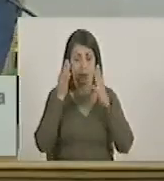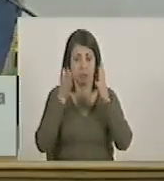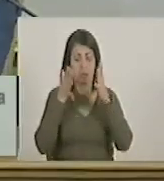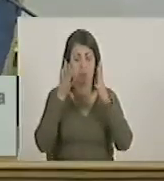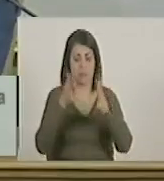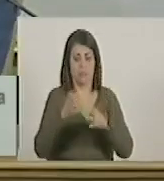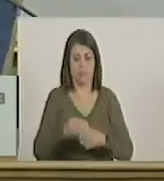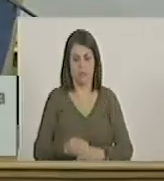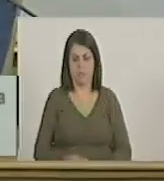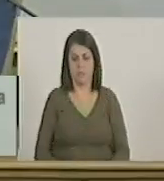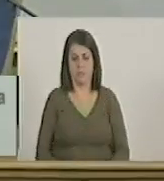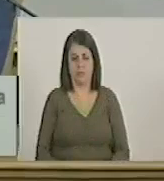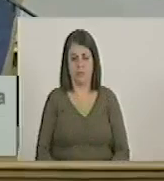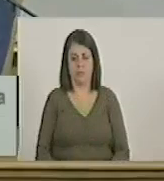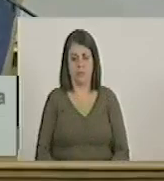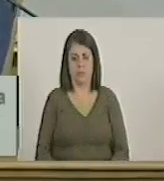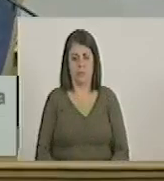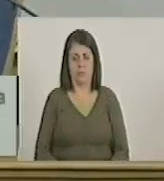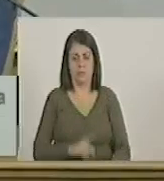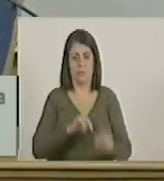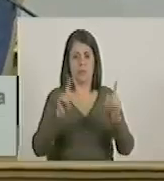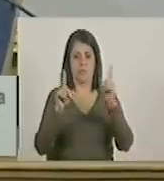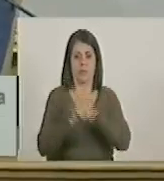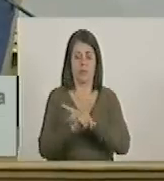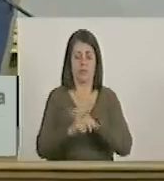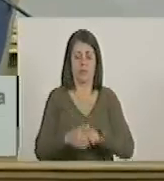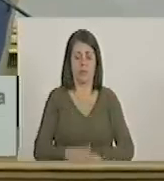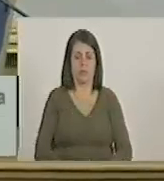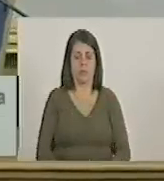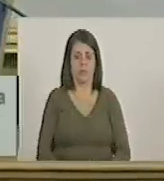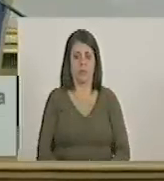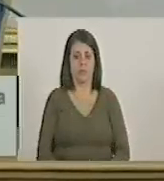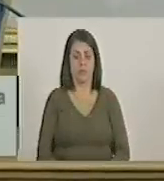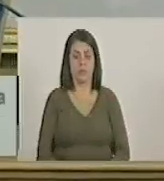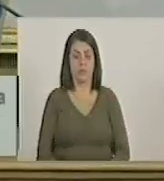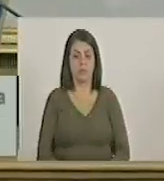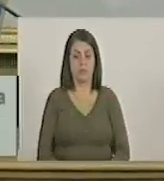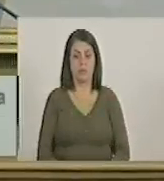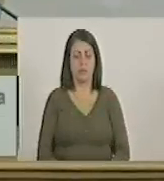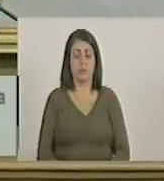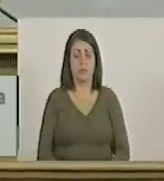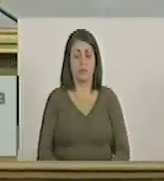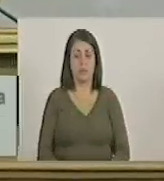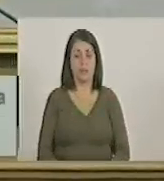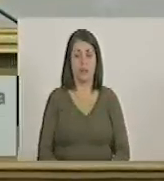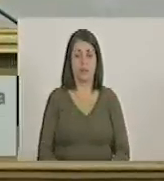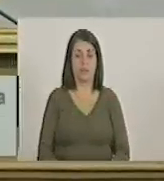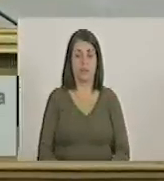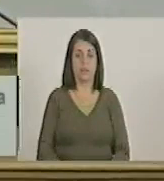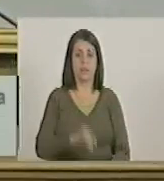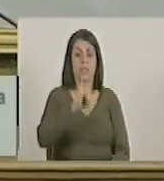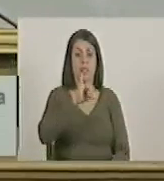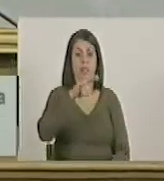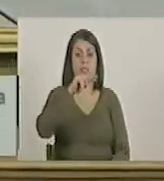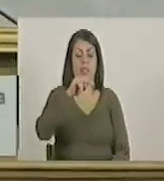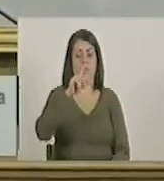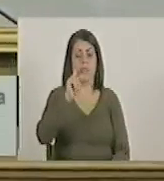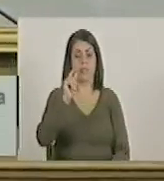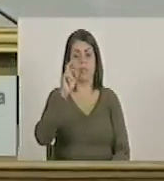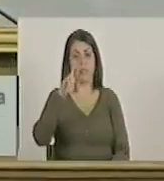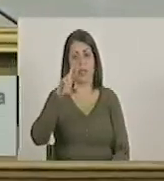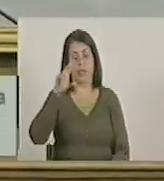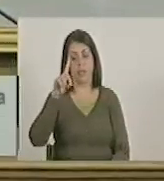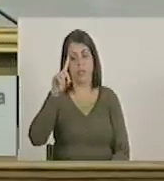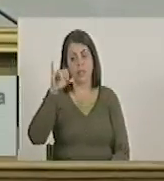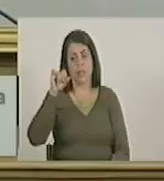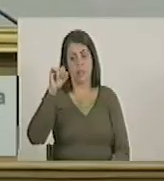sugerir, proponer que sustituyamos, dice interdisciplinaria en las carreras, en el numeral 4, vamos a poner en todos